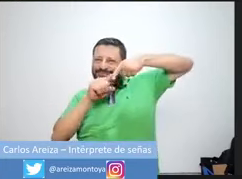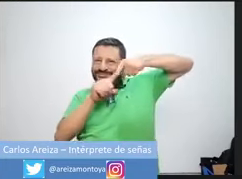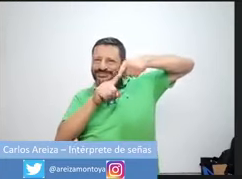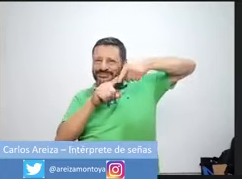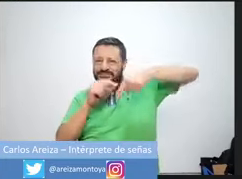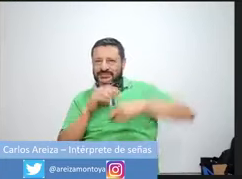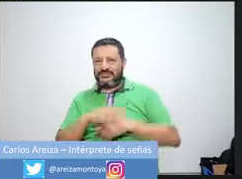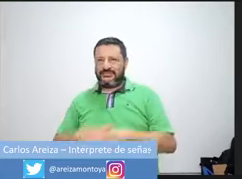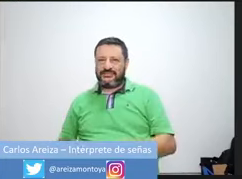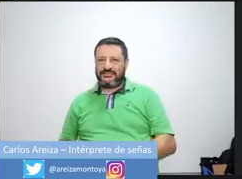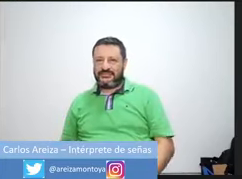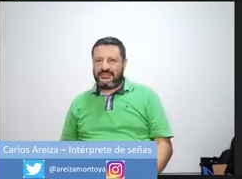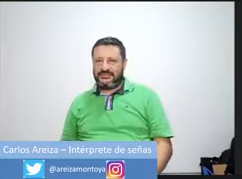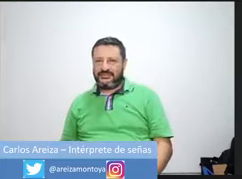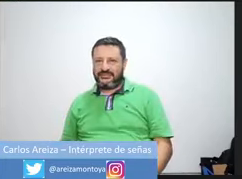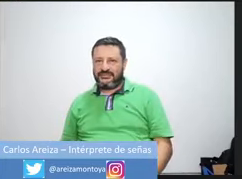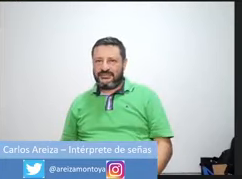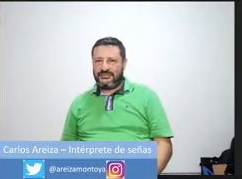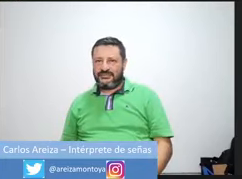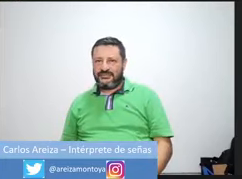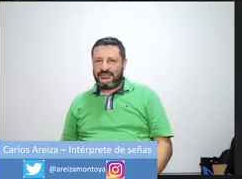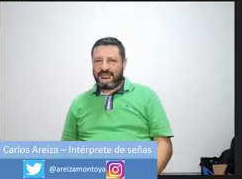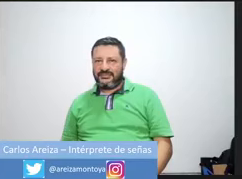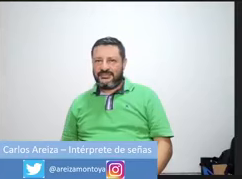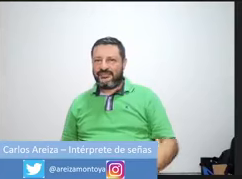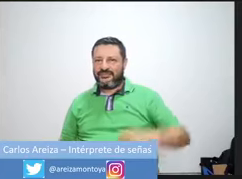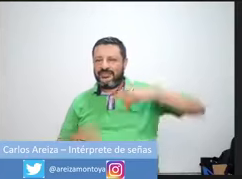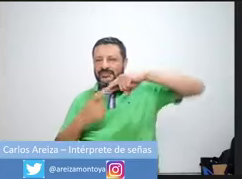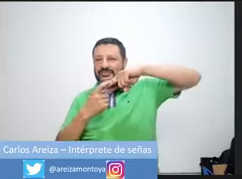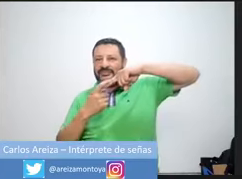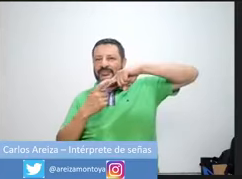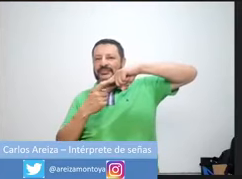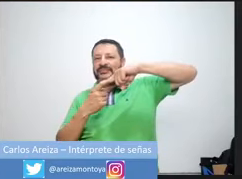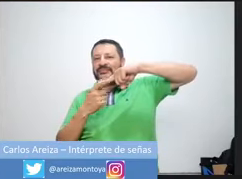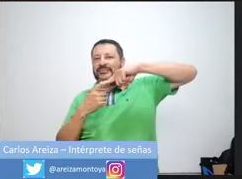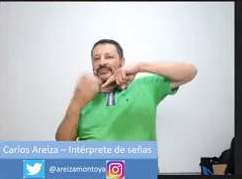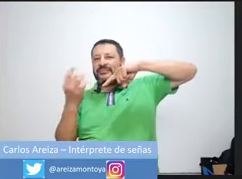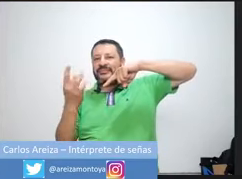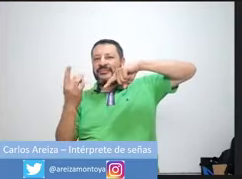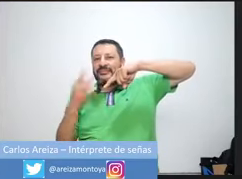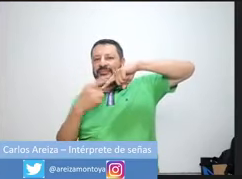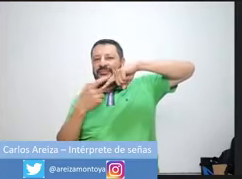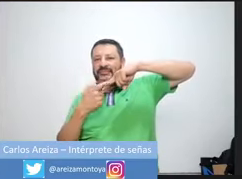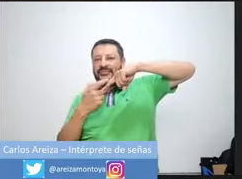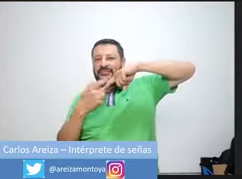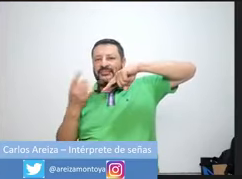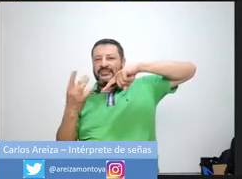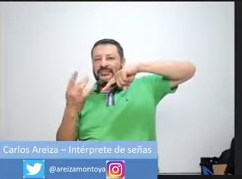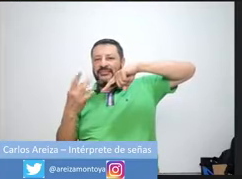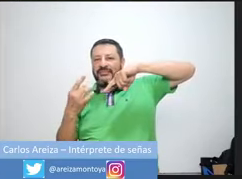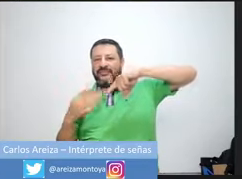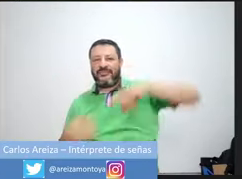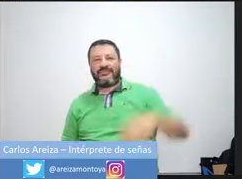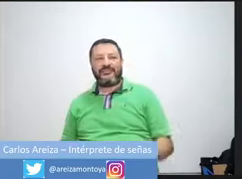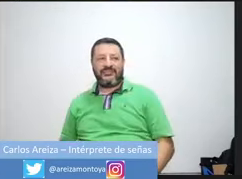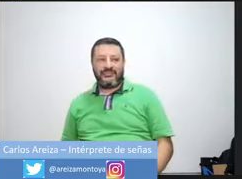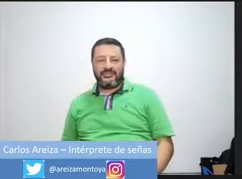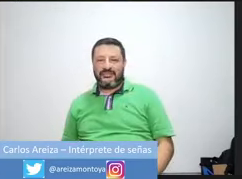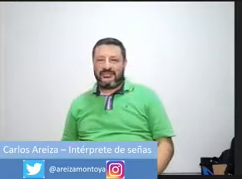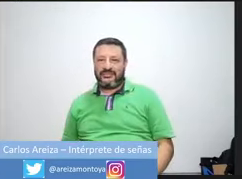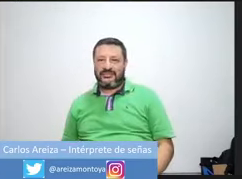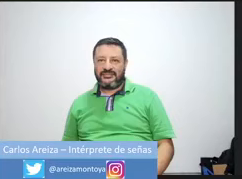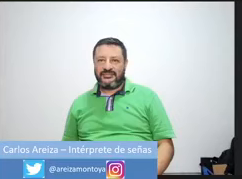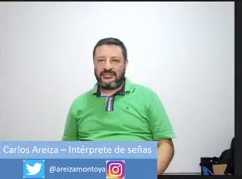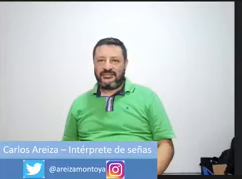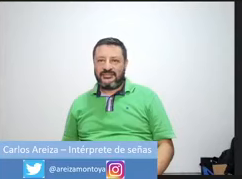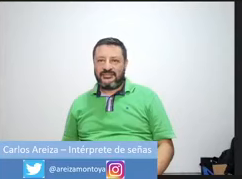sentí un chuzón en la parte como del menisco, y eso me dolía demasiado, y resulta que me revisaron y era que